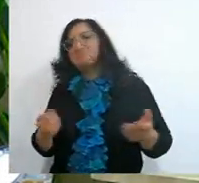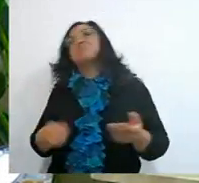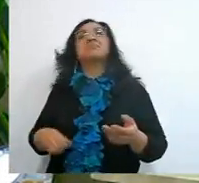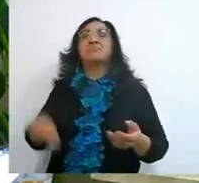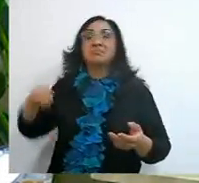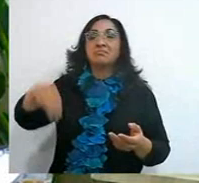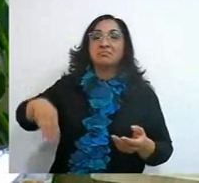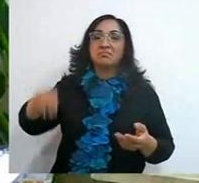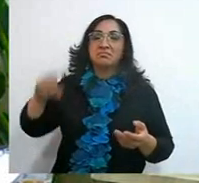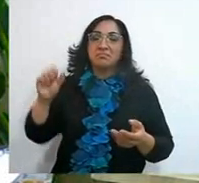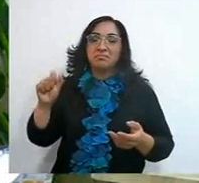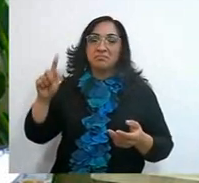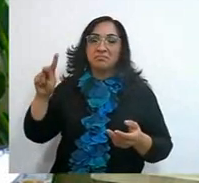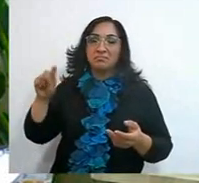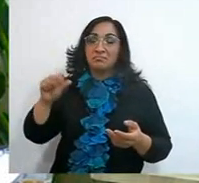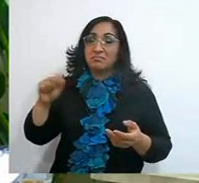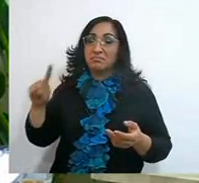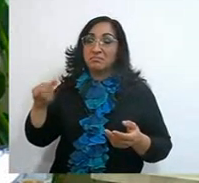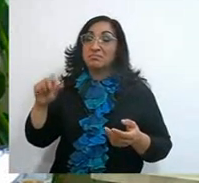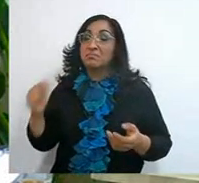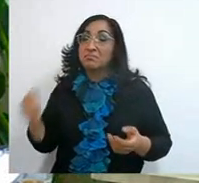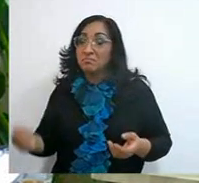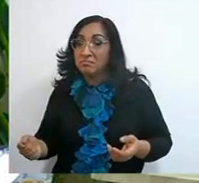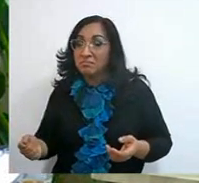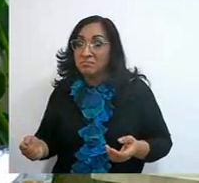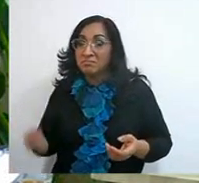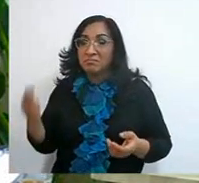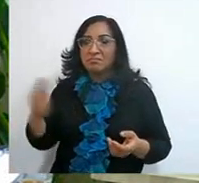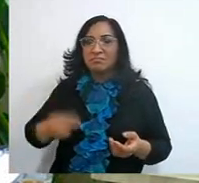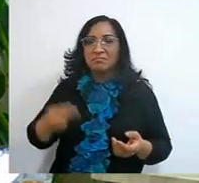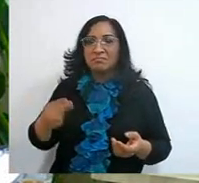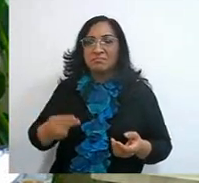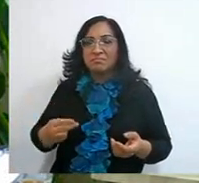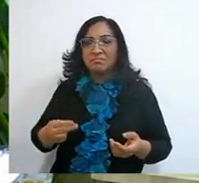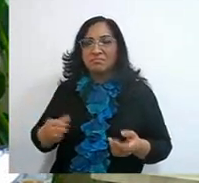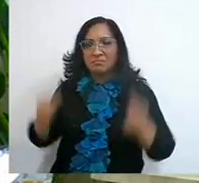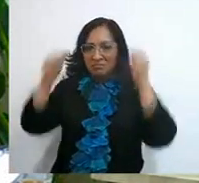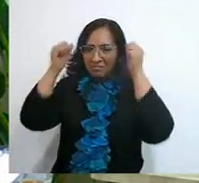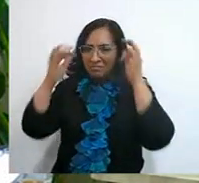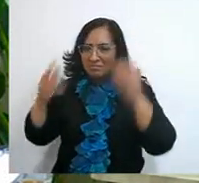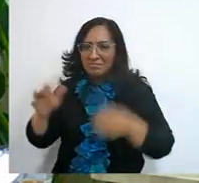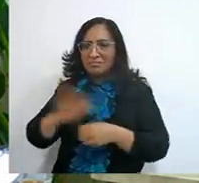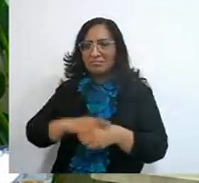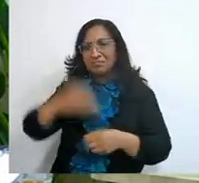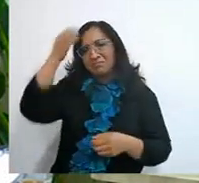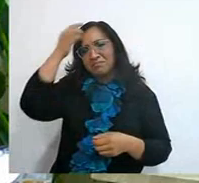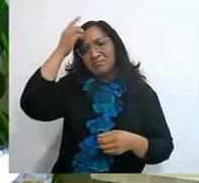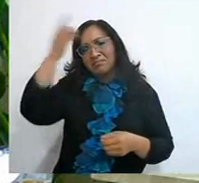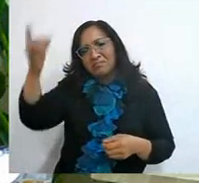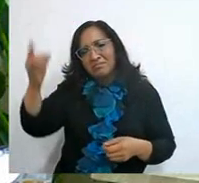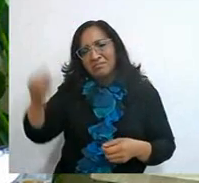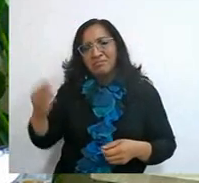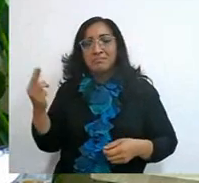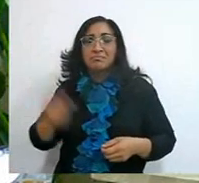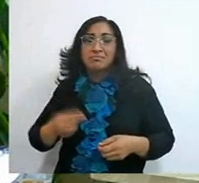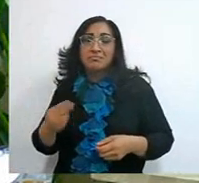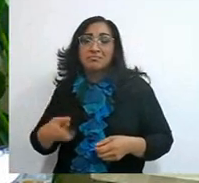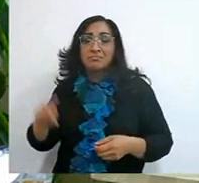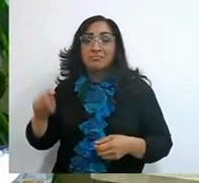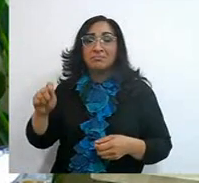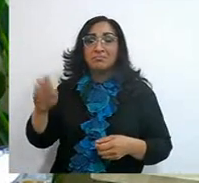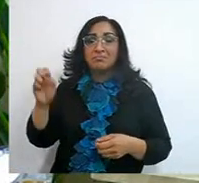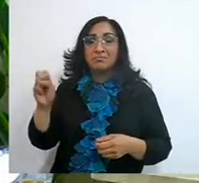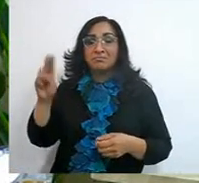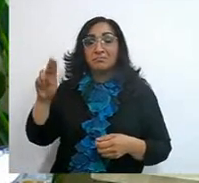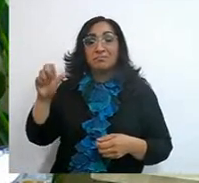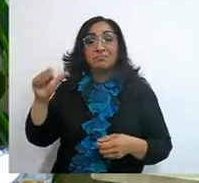Mesías, que significa el ungido. No, no oigo más. La Torah. Así hablan